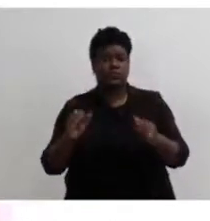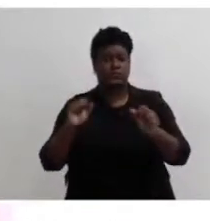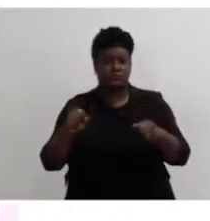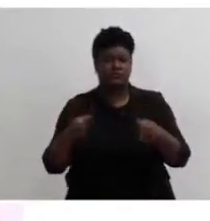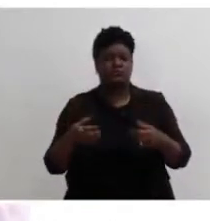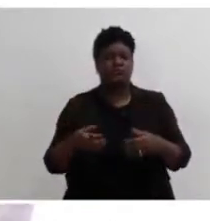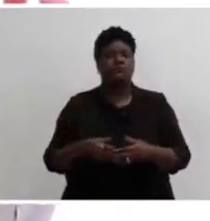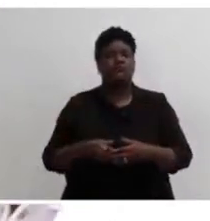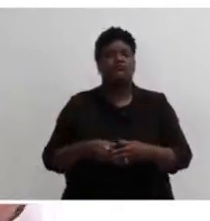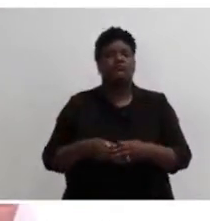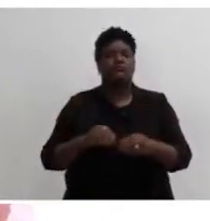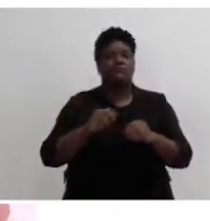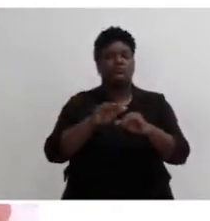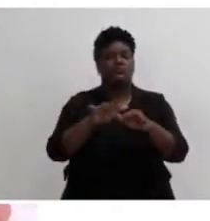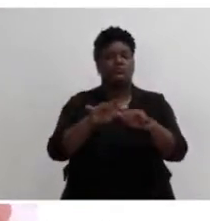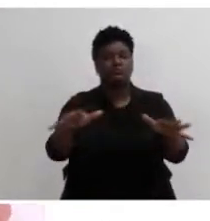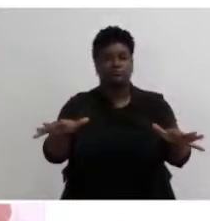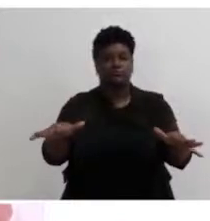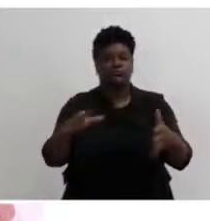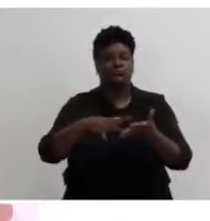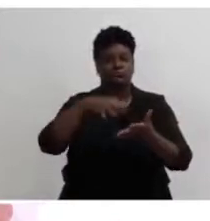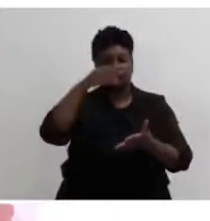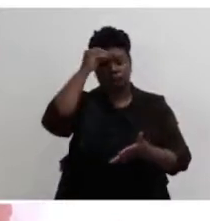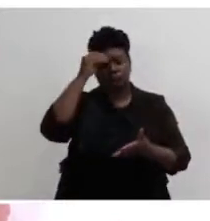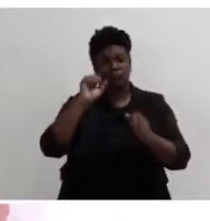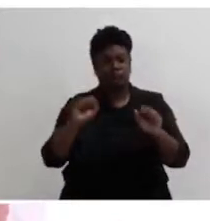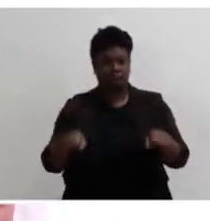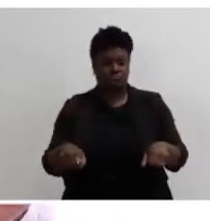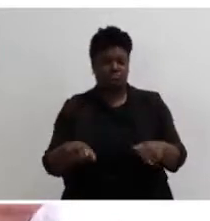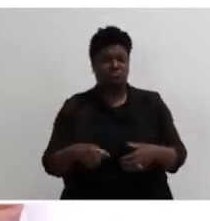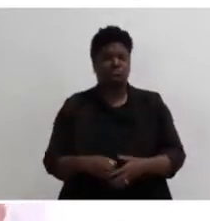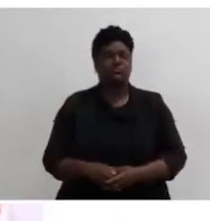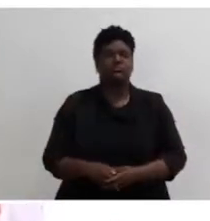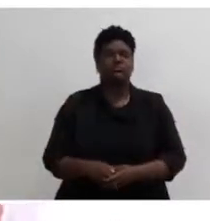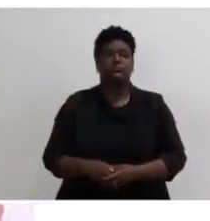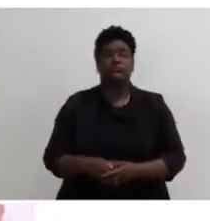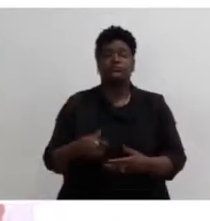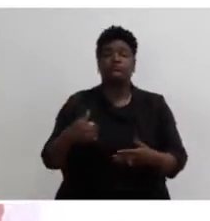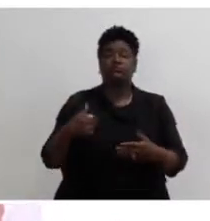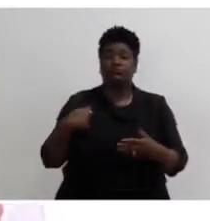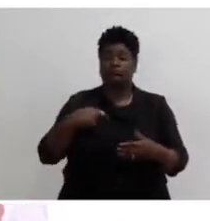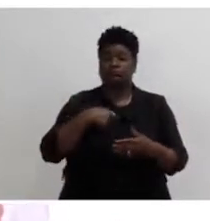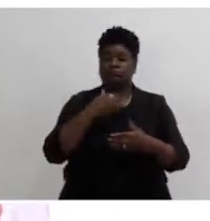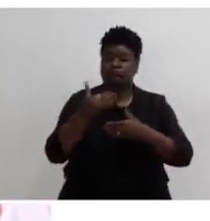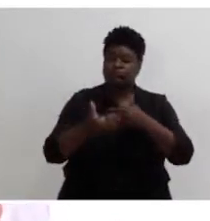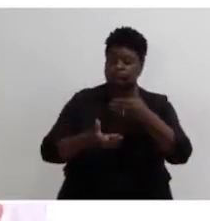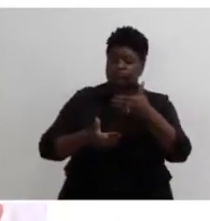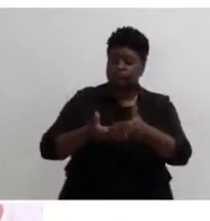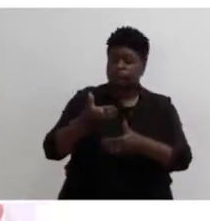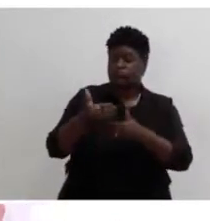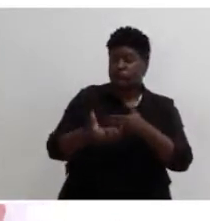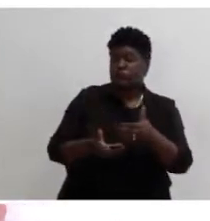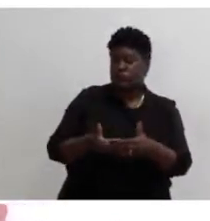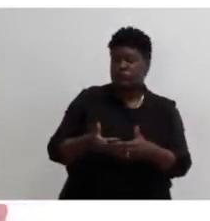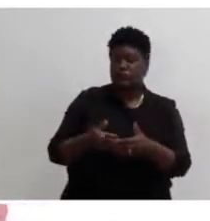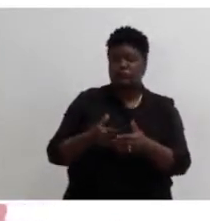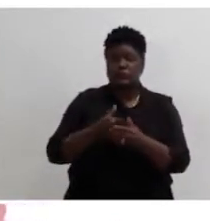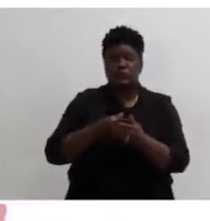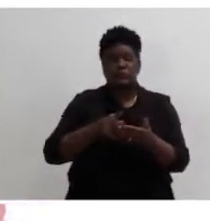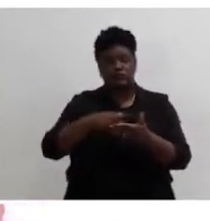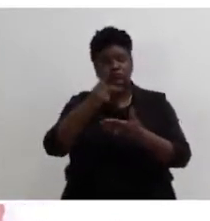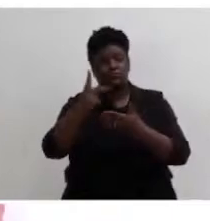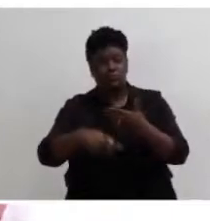posible. Mientras avanzamos, nos informaron sobre una delegación dominicana que viajaría el pasado mes de julio